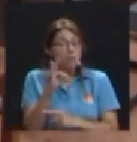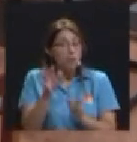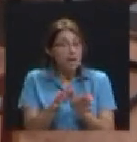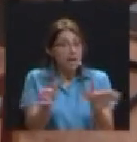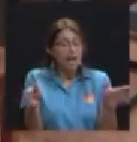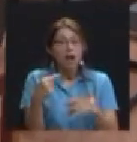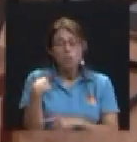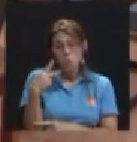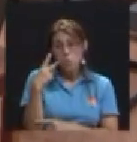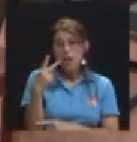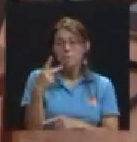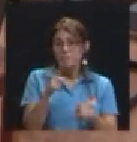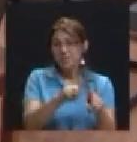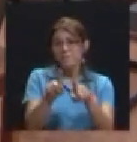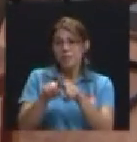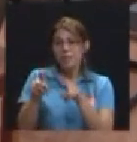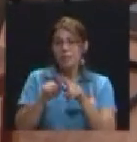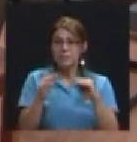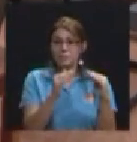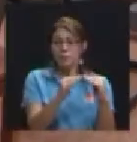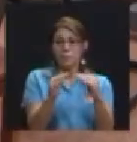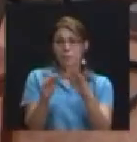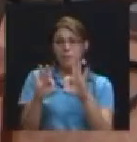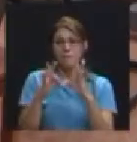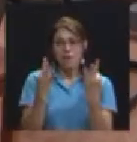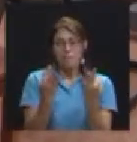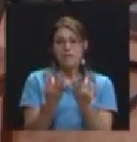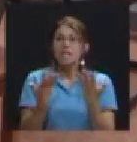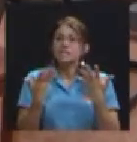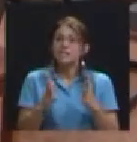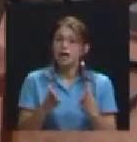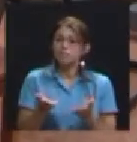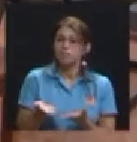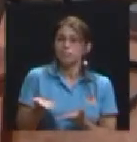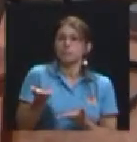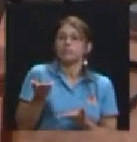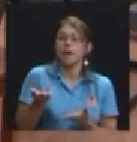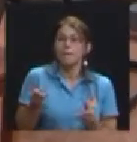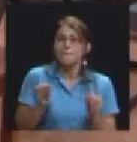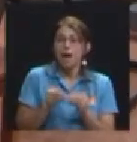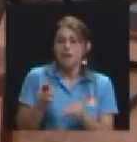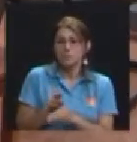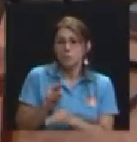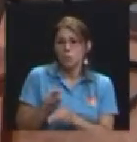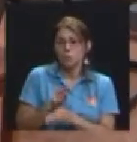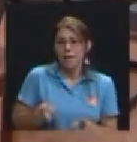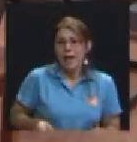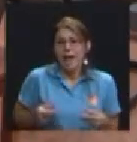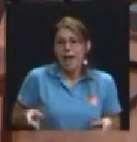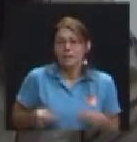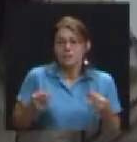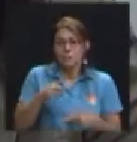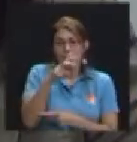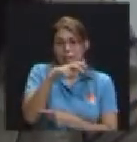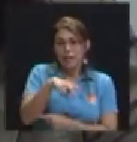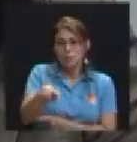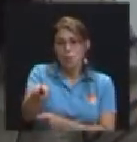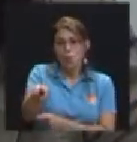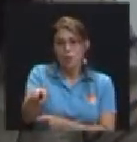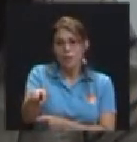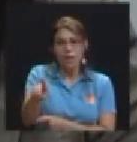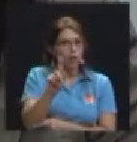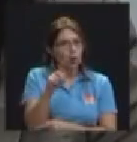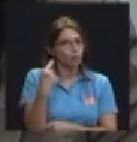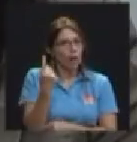han aumentado, digamos, su gasto en transporte, ¿verdad? Y que transporte estamos hablando no solamente